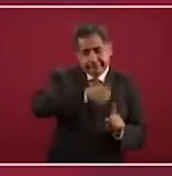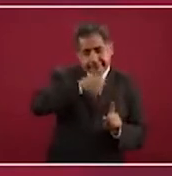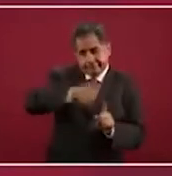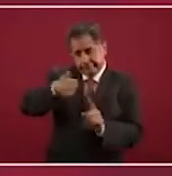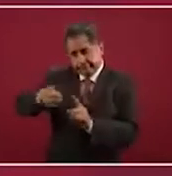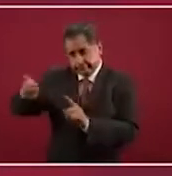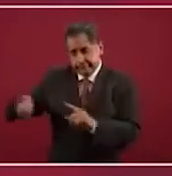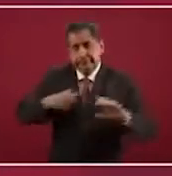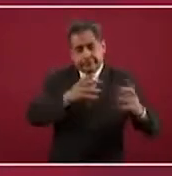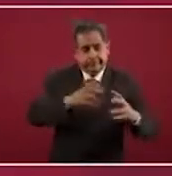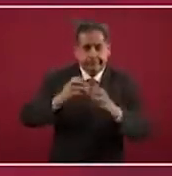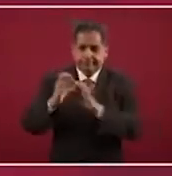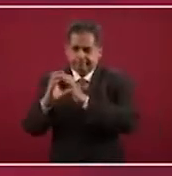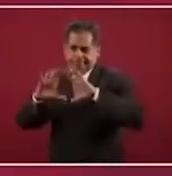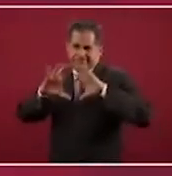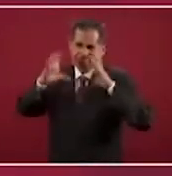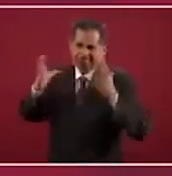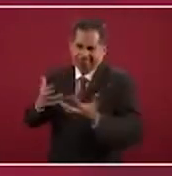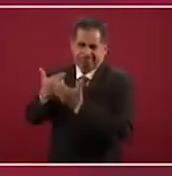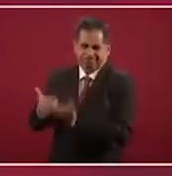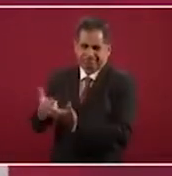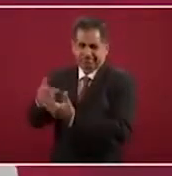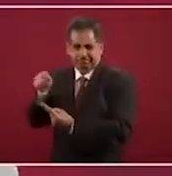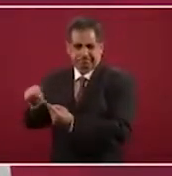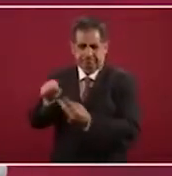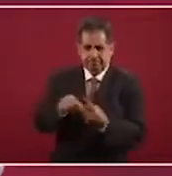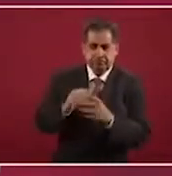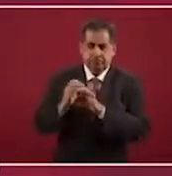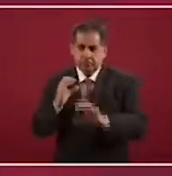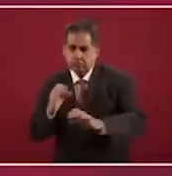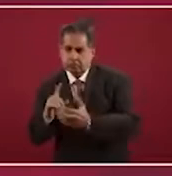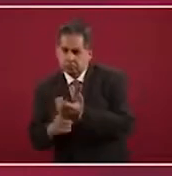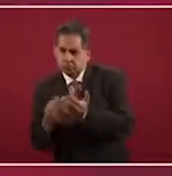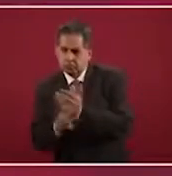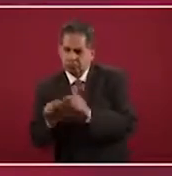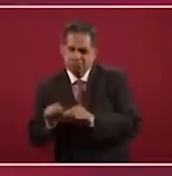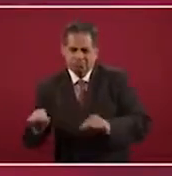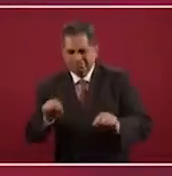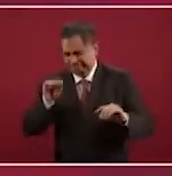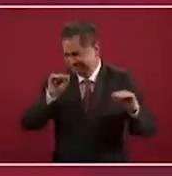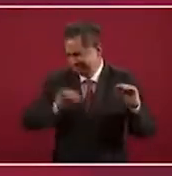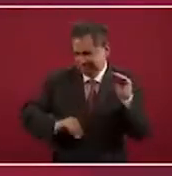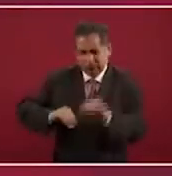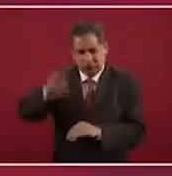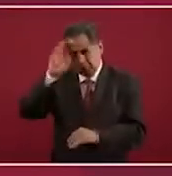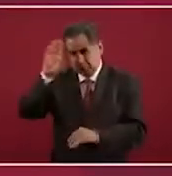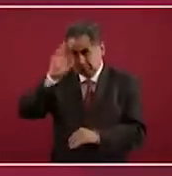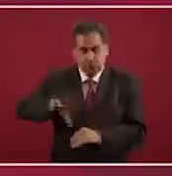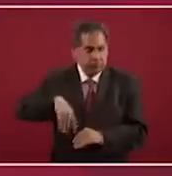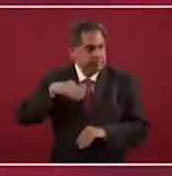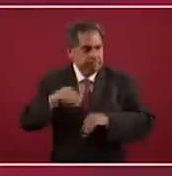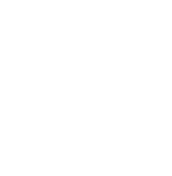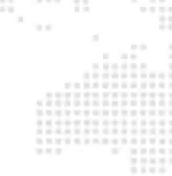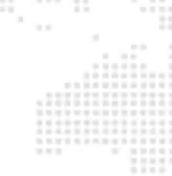tan que cada uno tiene tanque tuberías y están haciendo un gran esfuerzo los gerentes y el personal de la